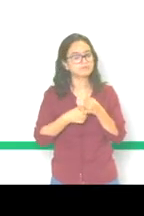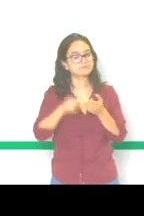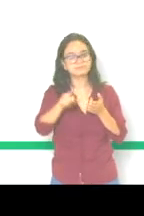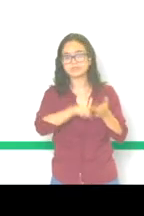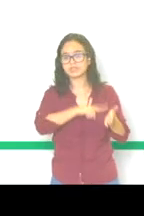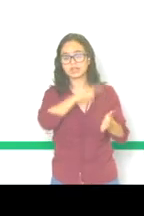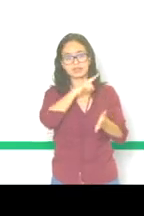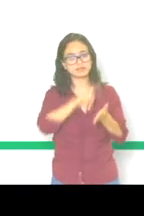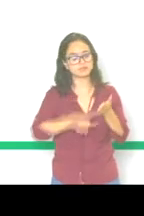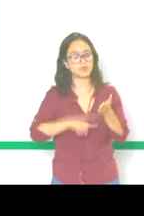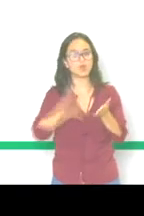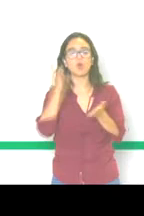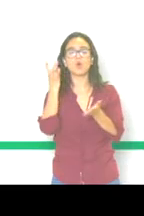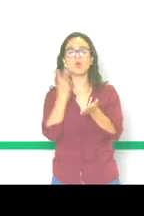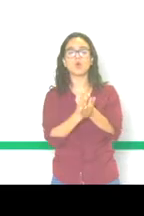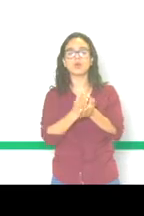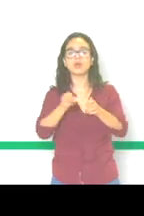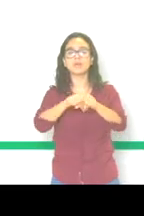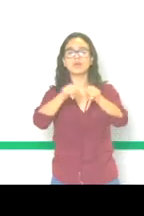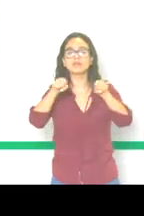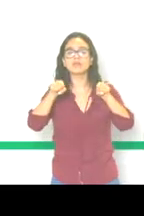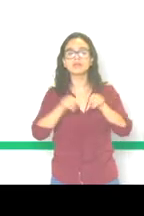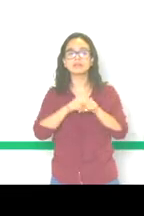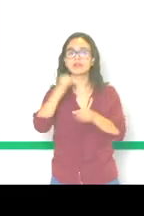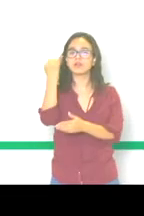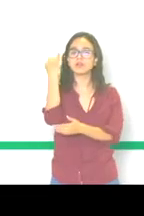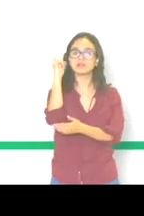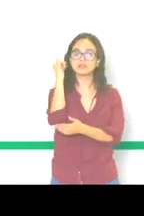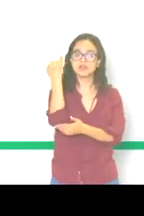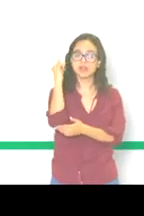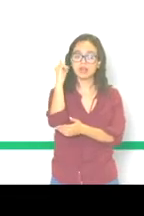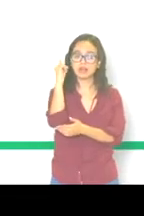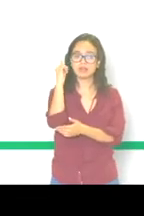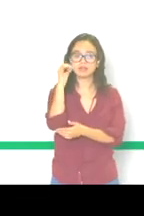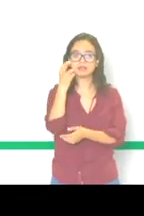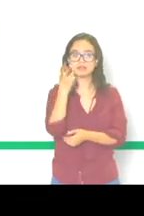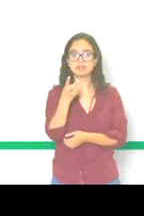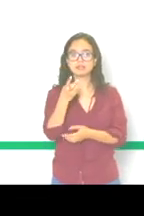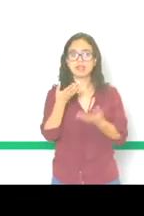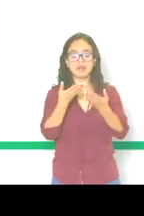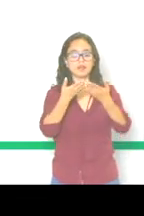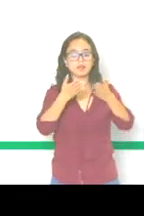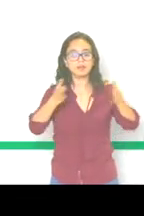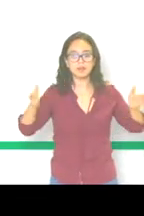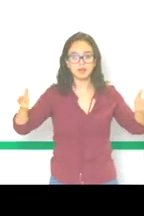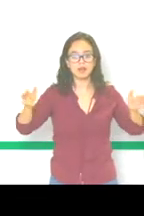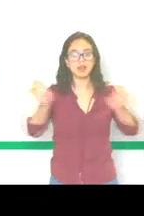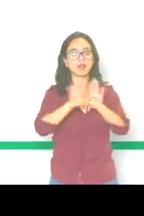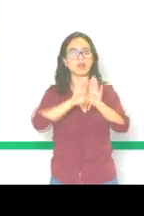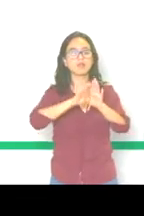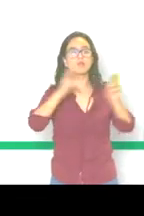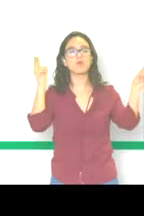Únicamente salones y jardines de eventos que tengan espacios abiertos